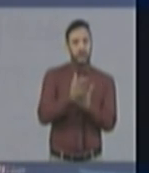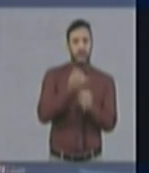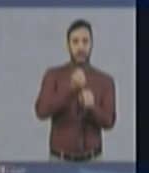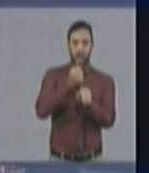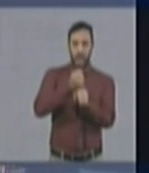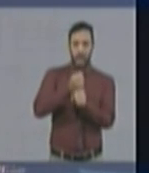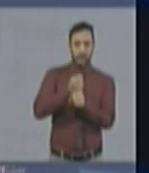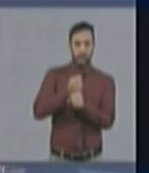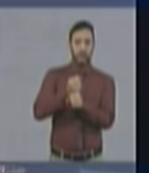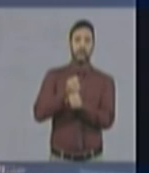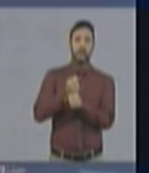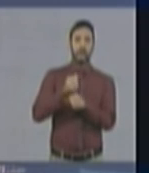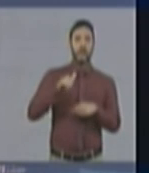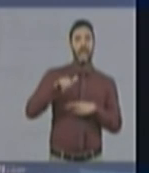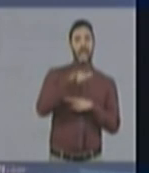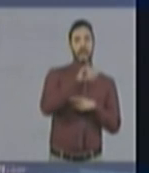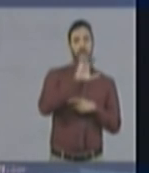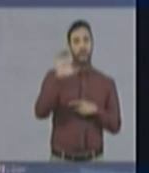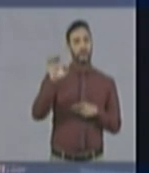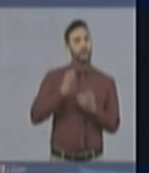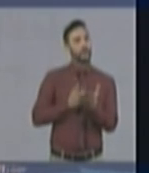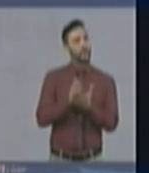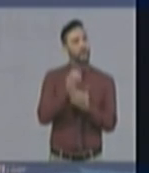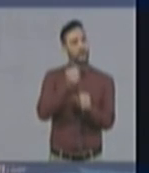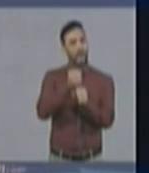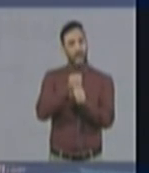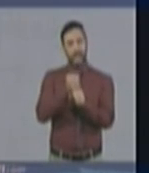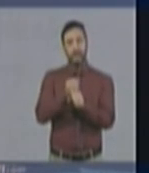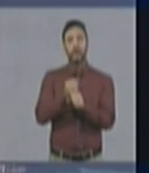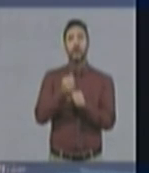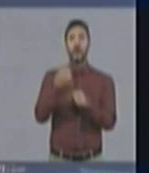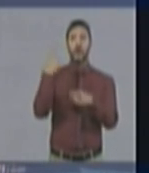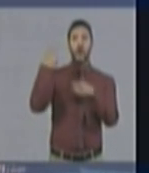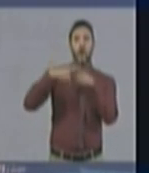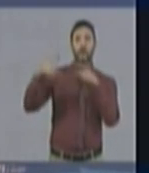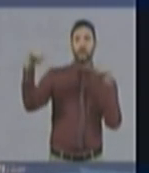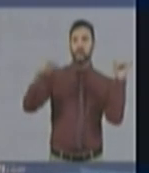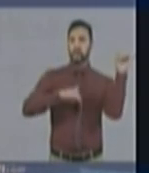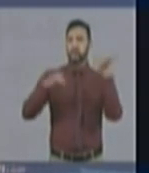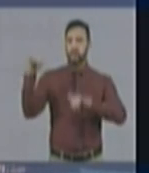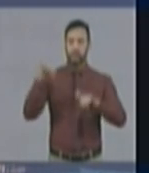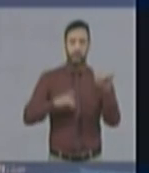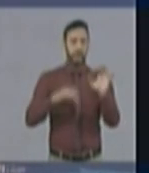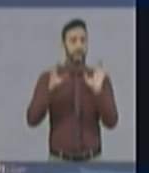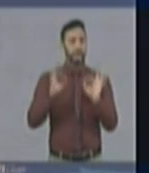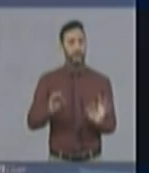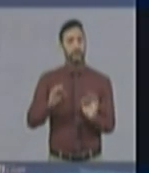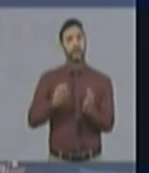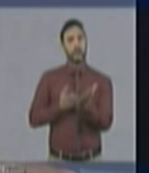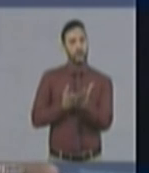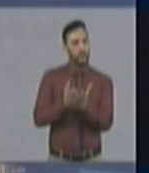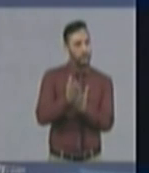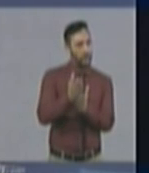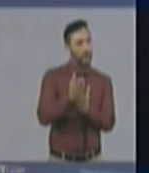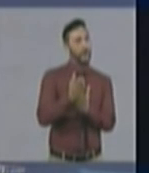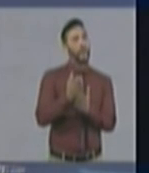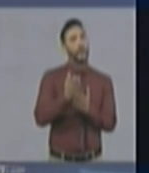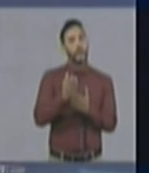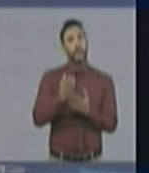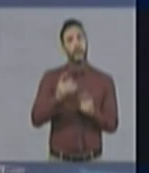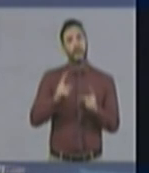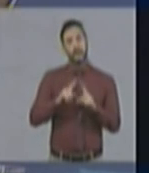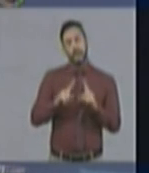continúan con total normalidad, están operando todas las terminales aéreas del José Martí, y reitero,